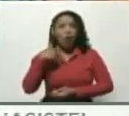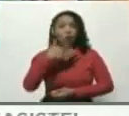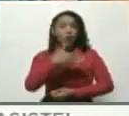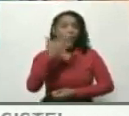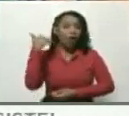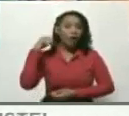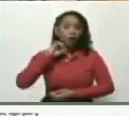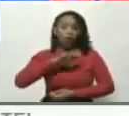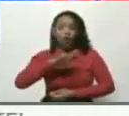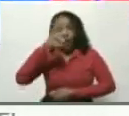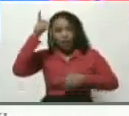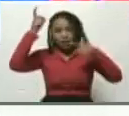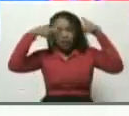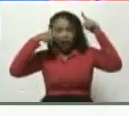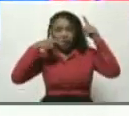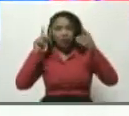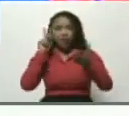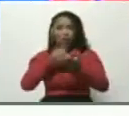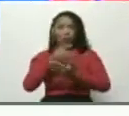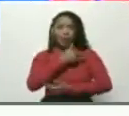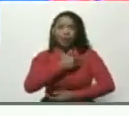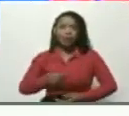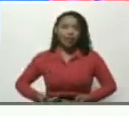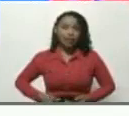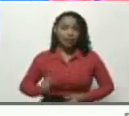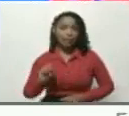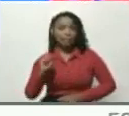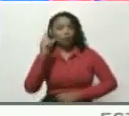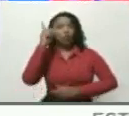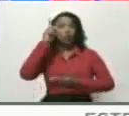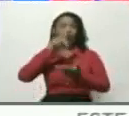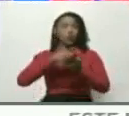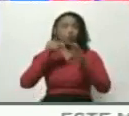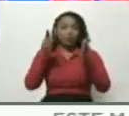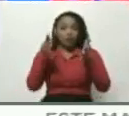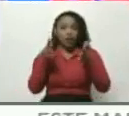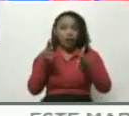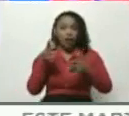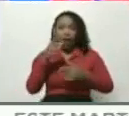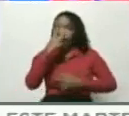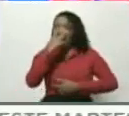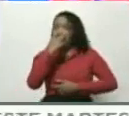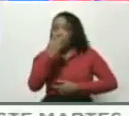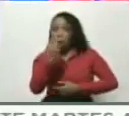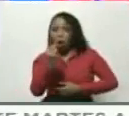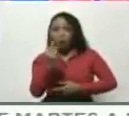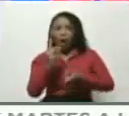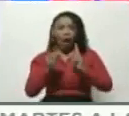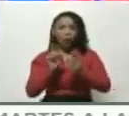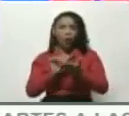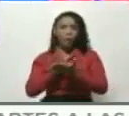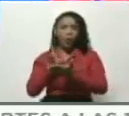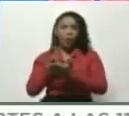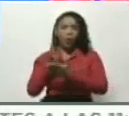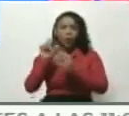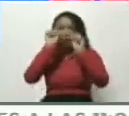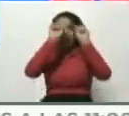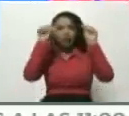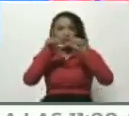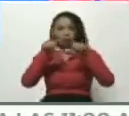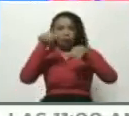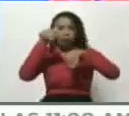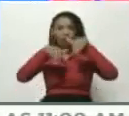Hugo Chávez llegó a la presidencia, los más pobres eran excluidos del sistema